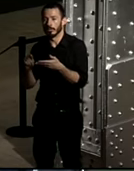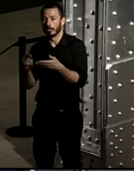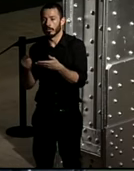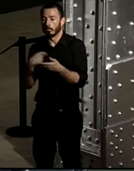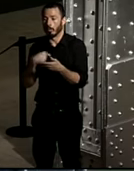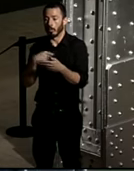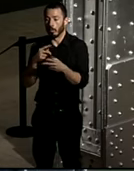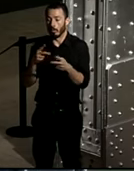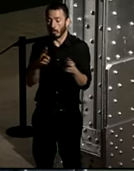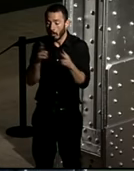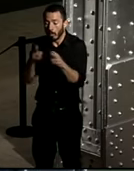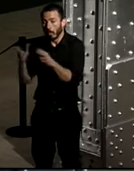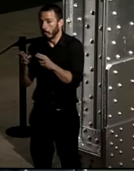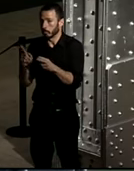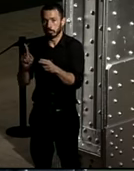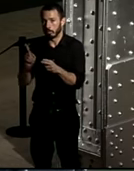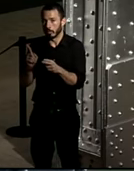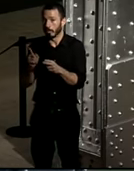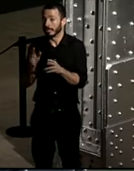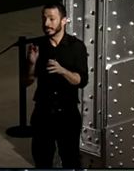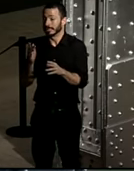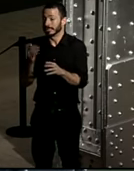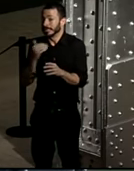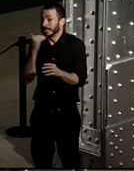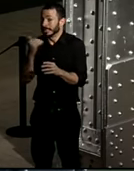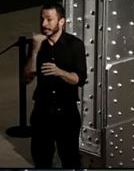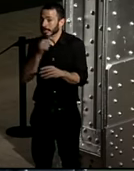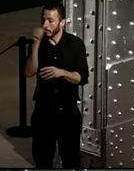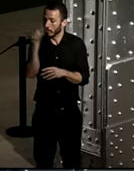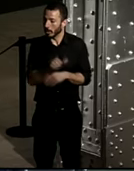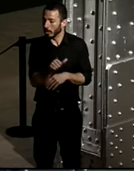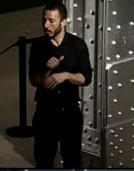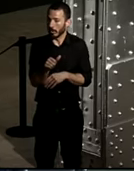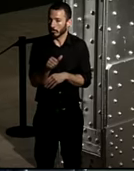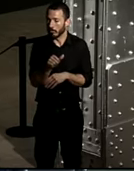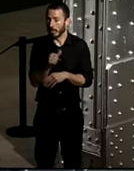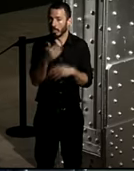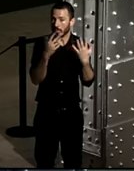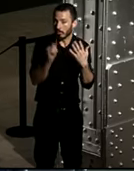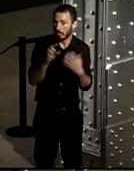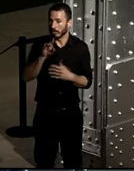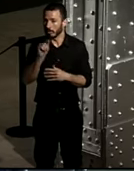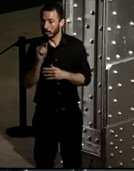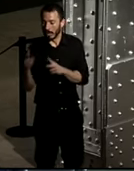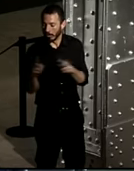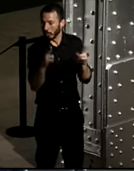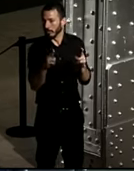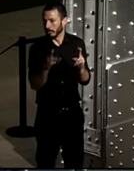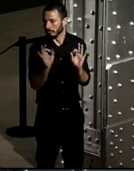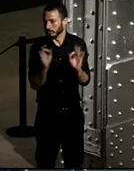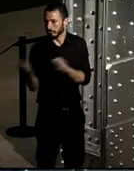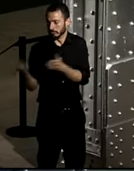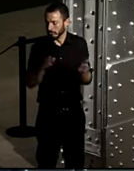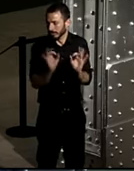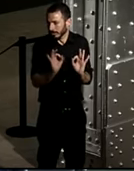corto mucho. Voy casi con una película de la que siempre dejo como 10-15 minutos para cortar, pero no... Sí, pero no digo, voy con en material